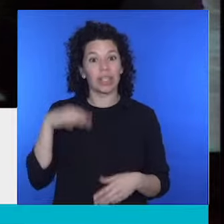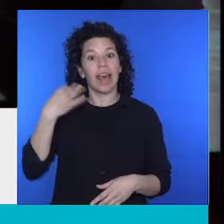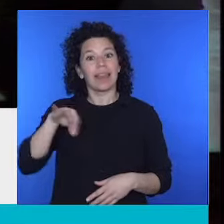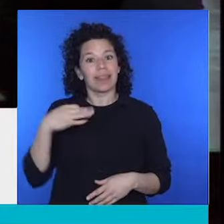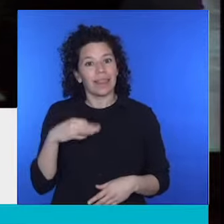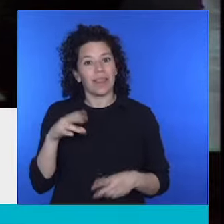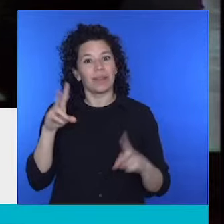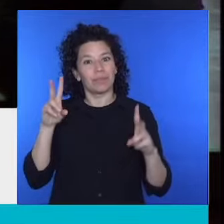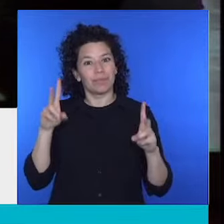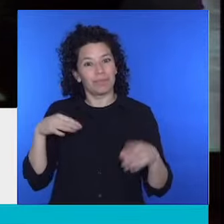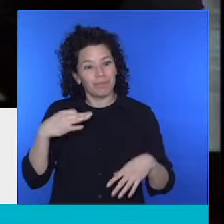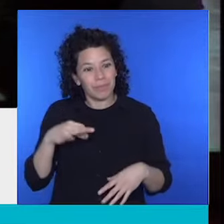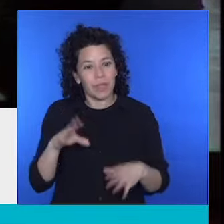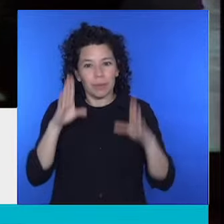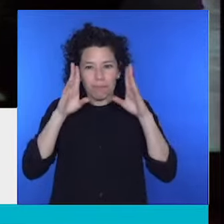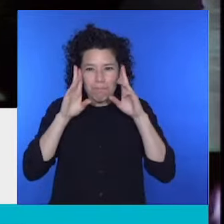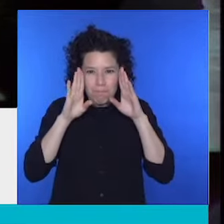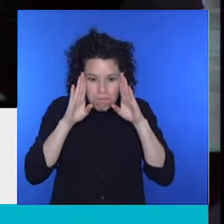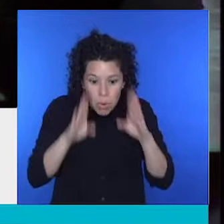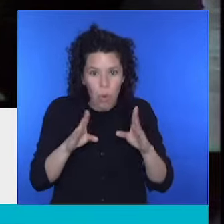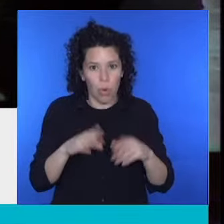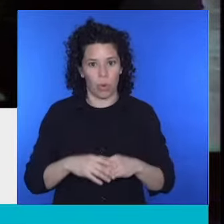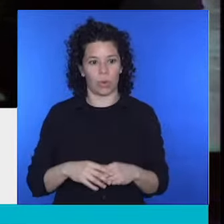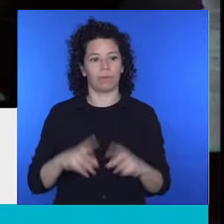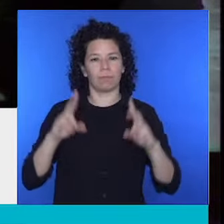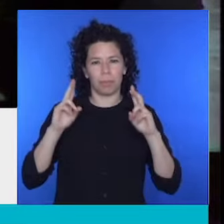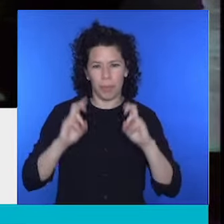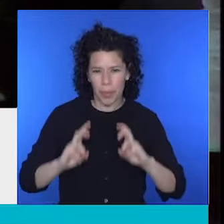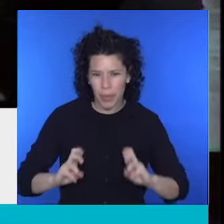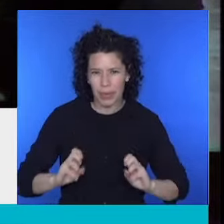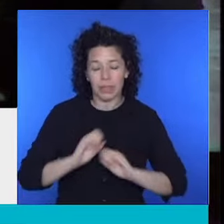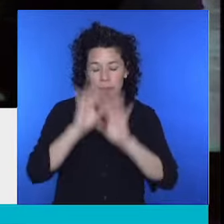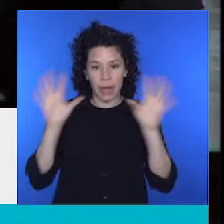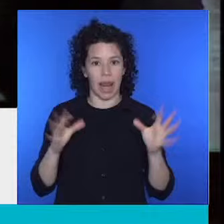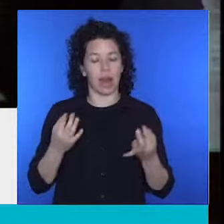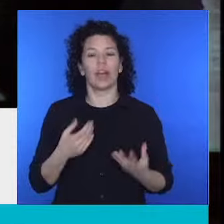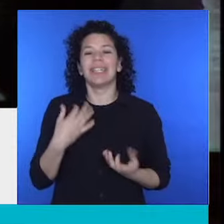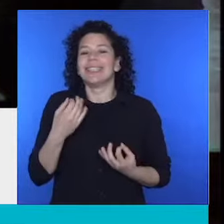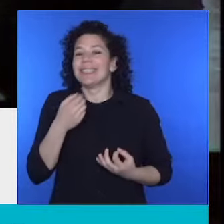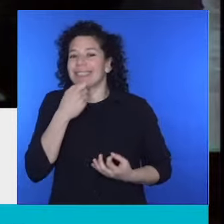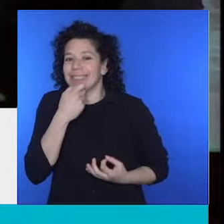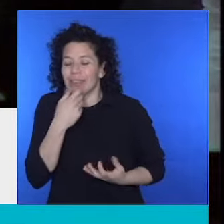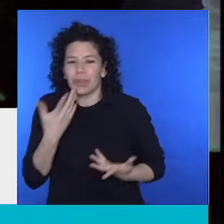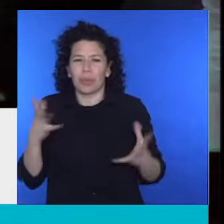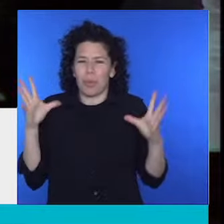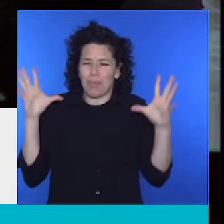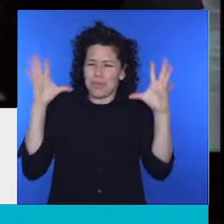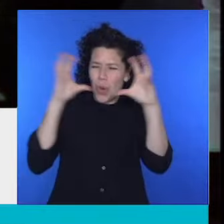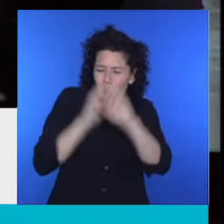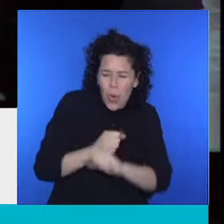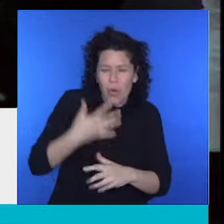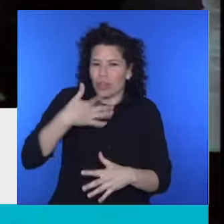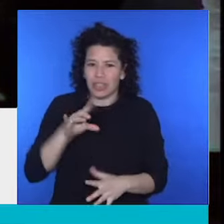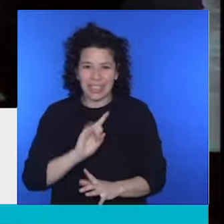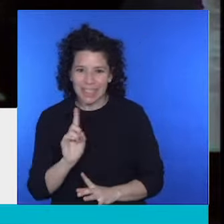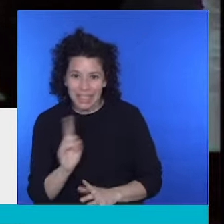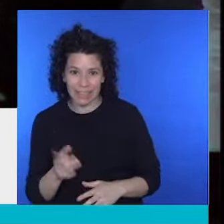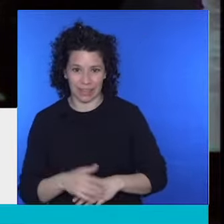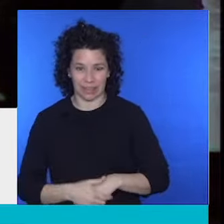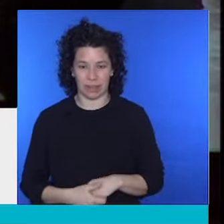uno y otro una y otra cosa si no no se entiende de qu de qué estamos hablando en ese